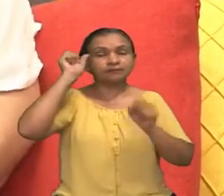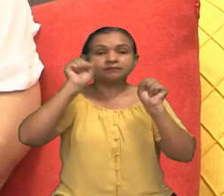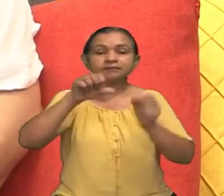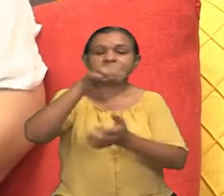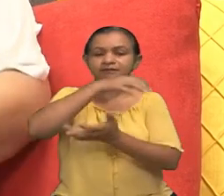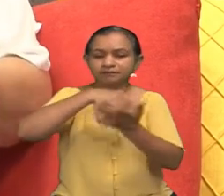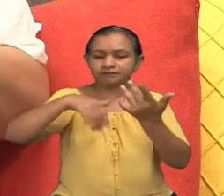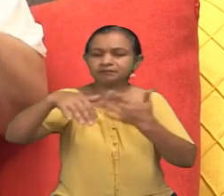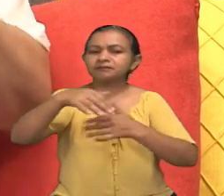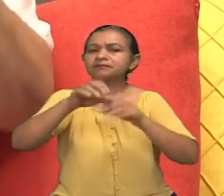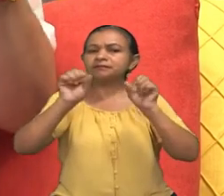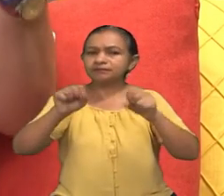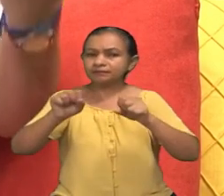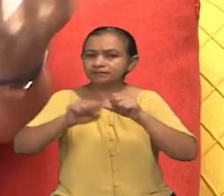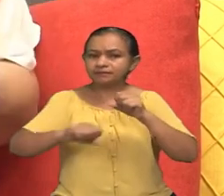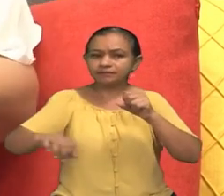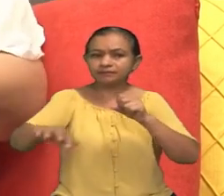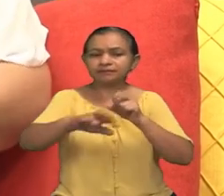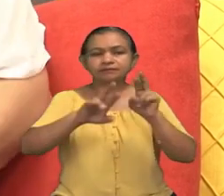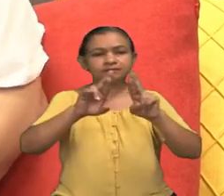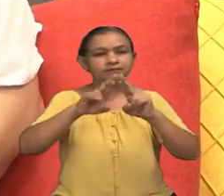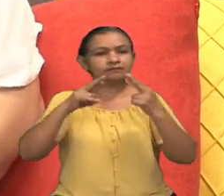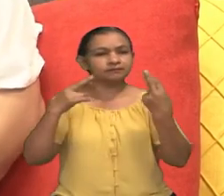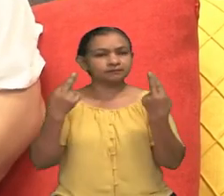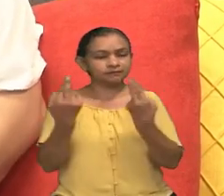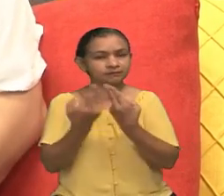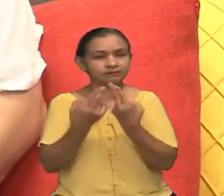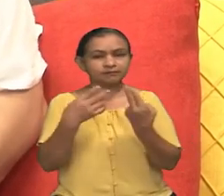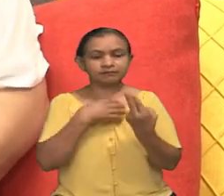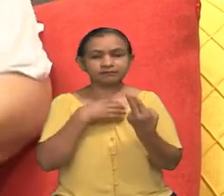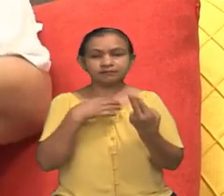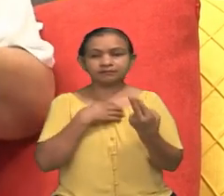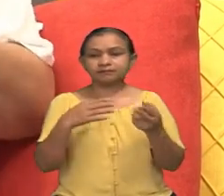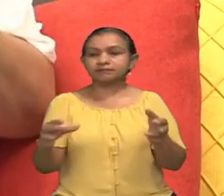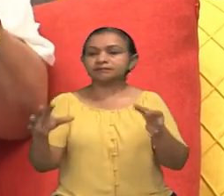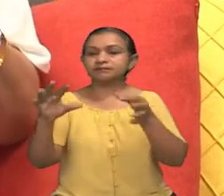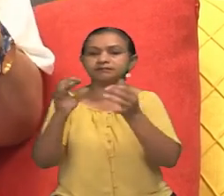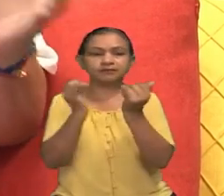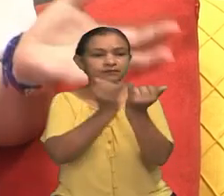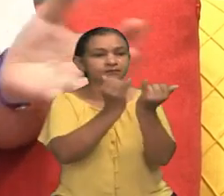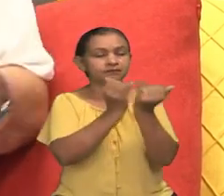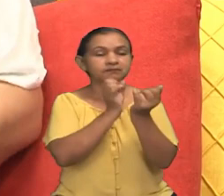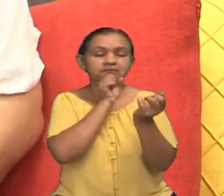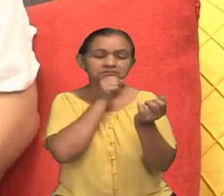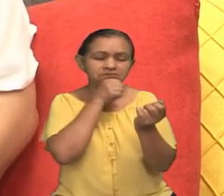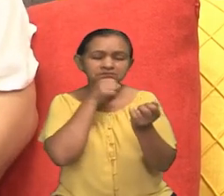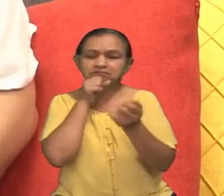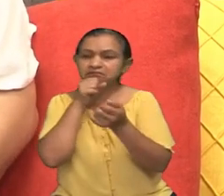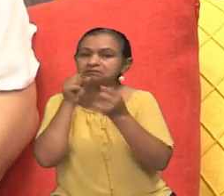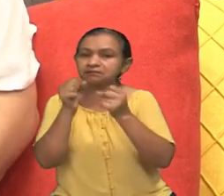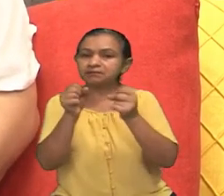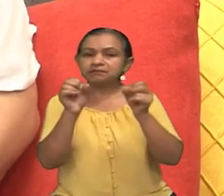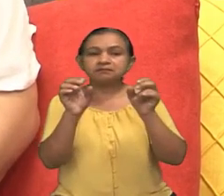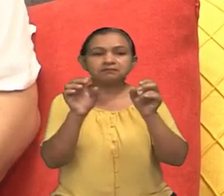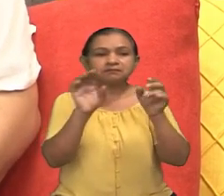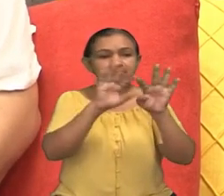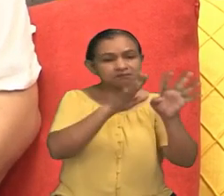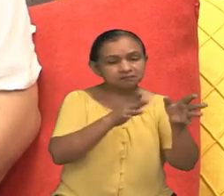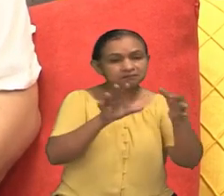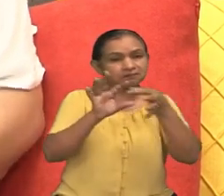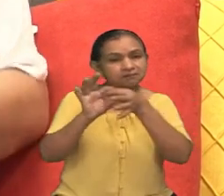en la sociedad, que se reúnan con pares. Y también promovemos actividades